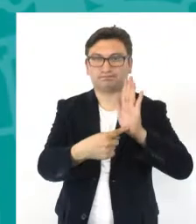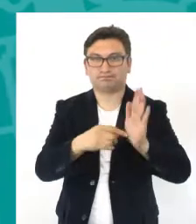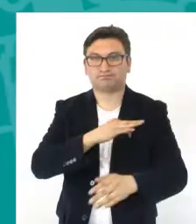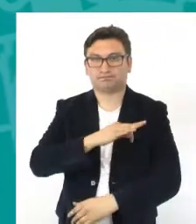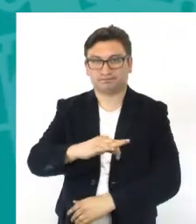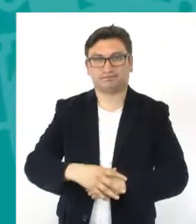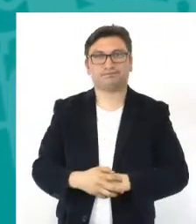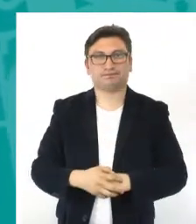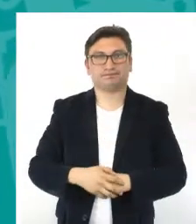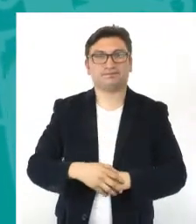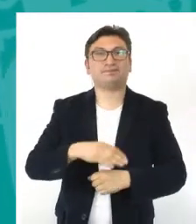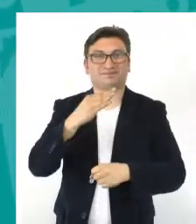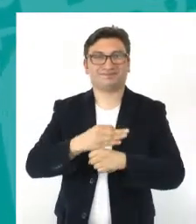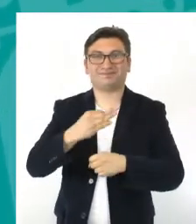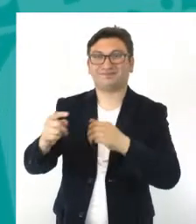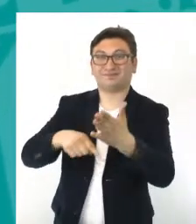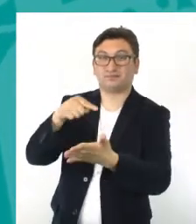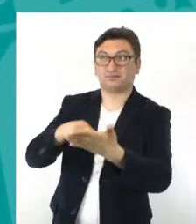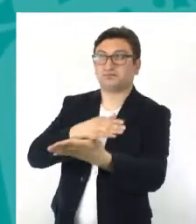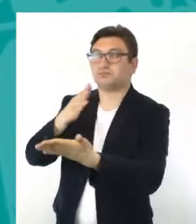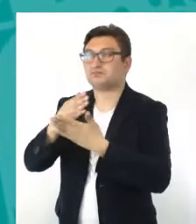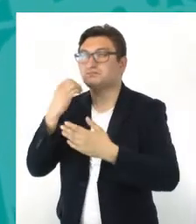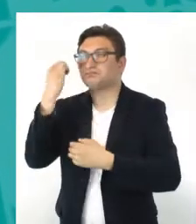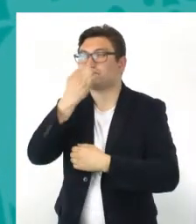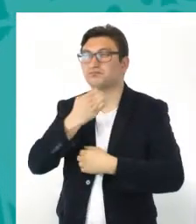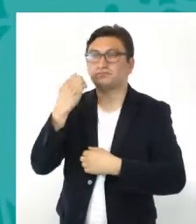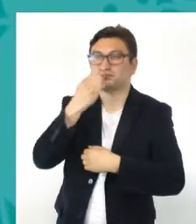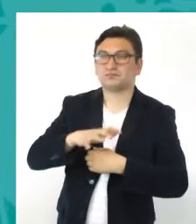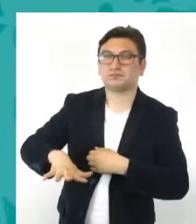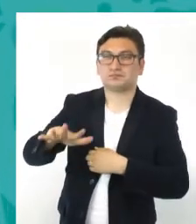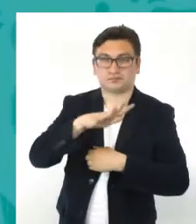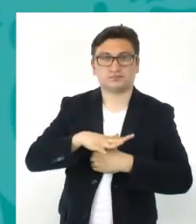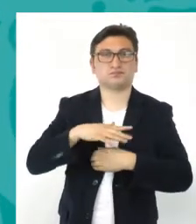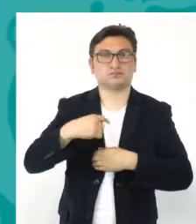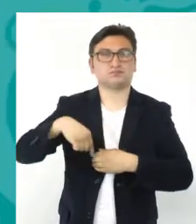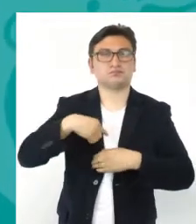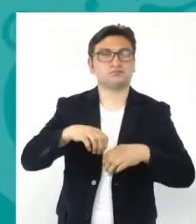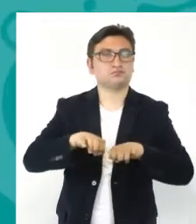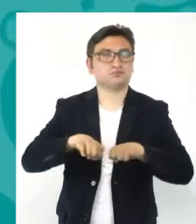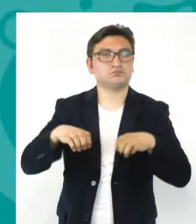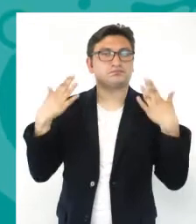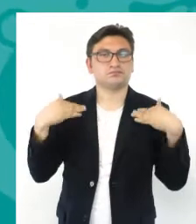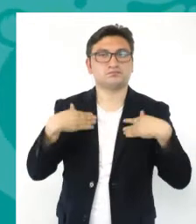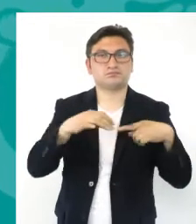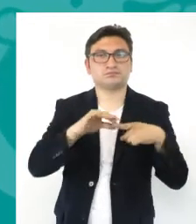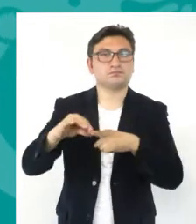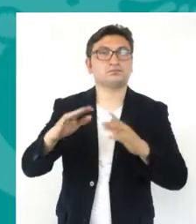este. Este lugar fue evaluado por el equipo de Pasea Turismo Incluyente y